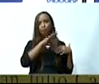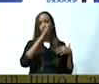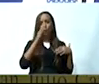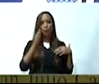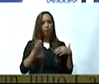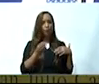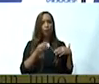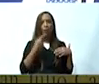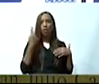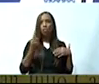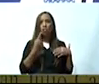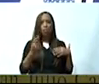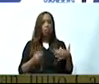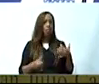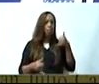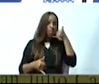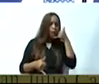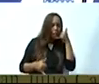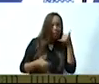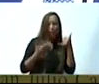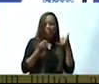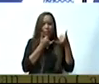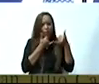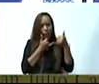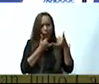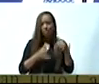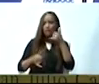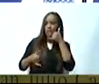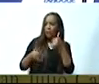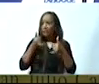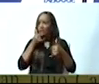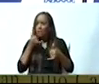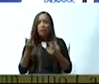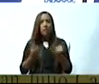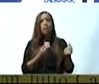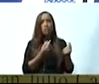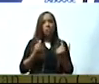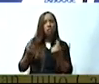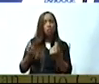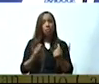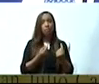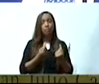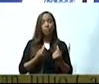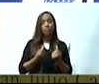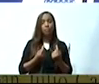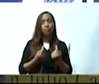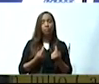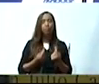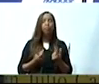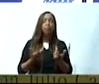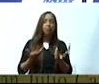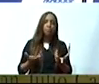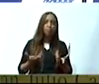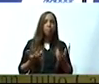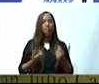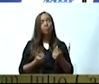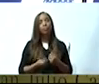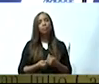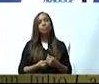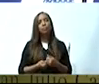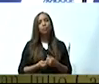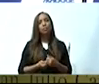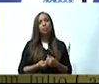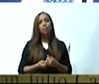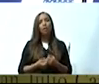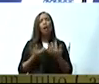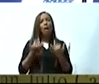Y lo hago porque sobre la construcción de la planta de Punta Catalina y